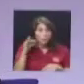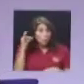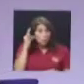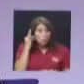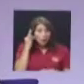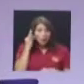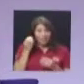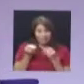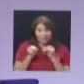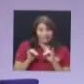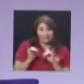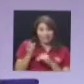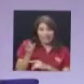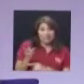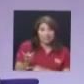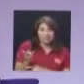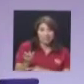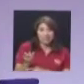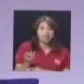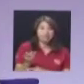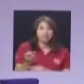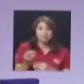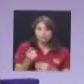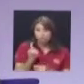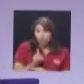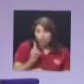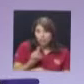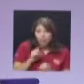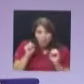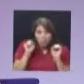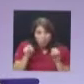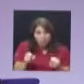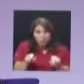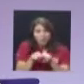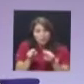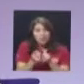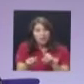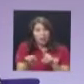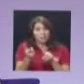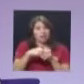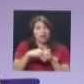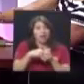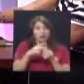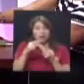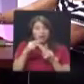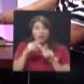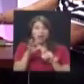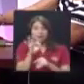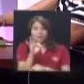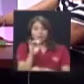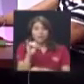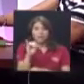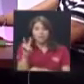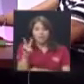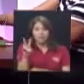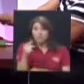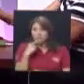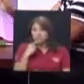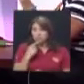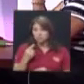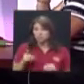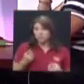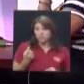la señora de dos años que tiene cuatro hijos y que sirve se puede aplicar la fertilización y yo le dice que si las solteras pueden aplicarse la